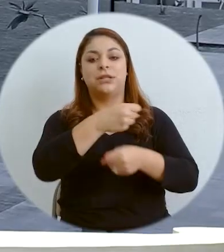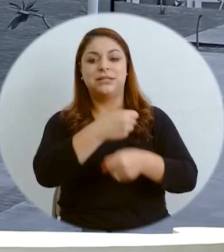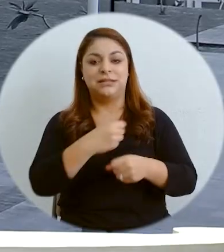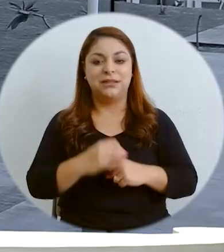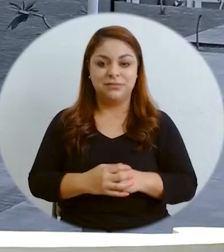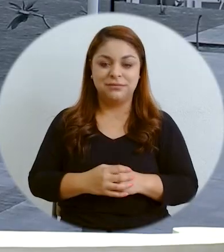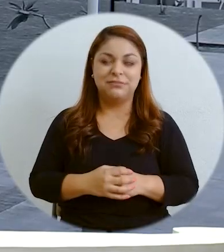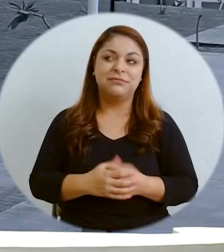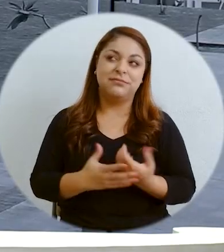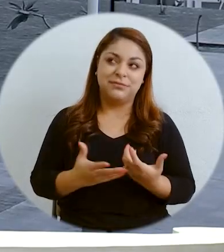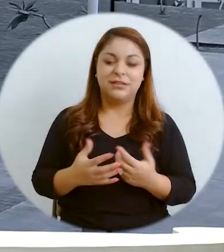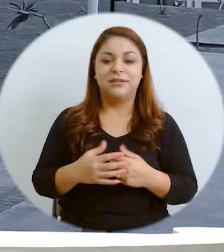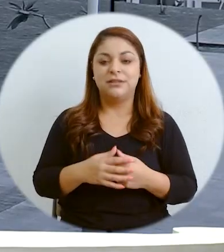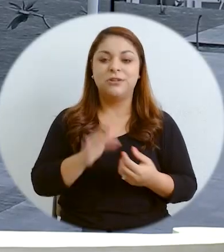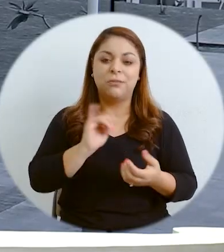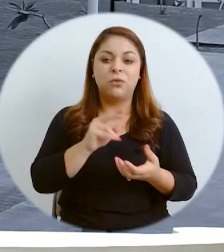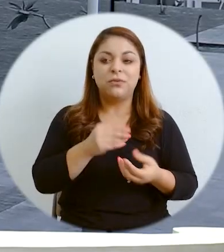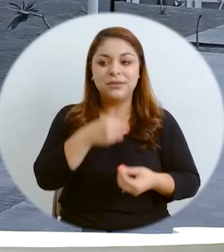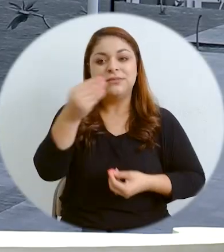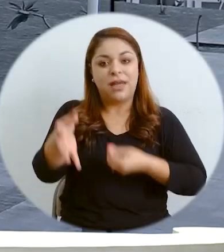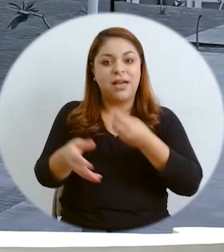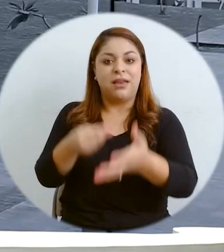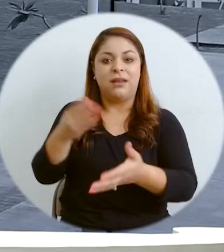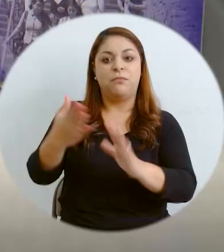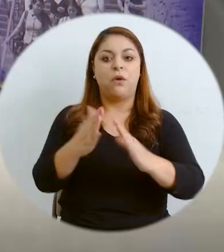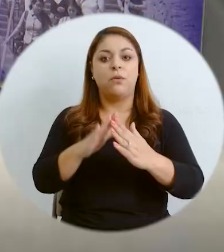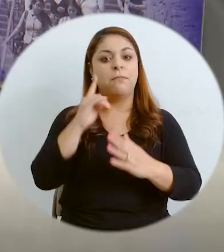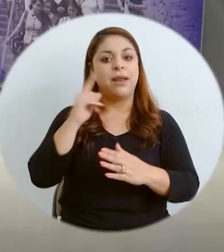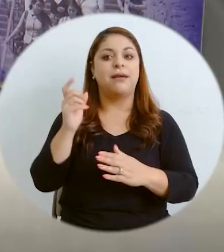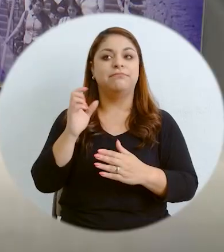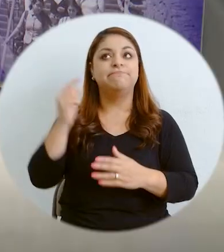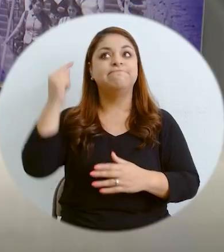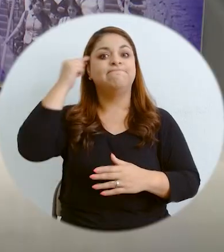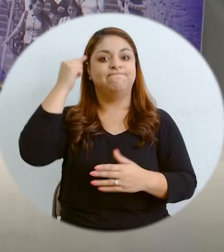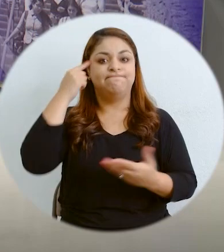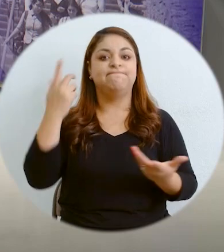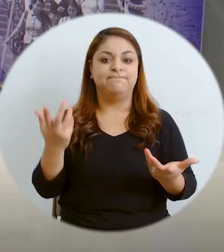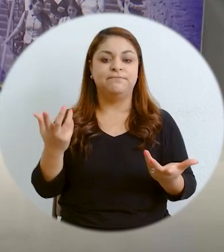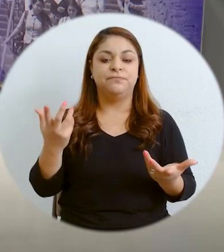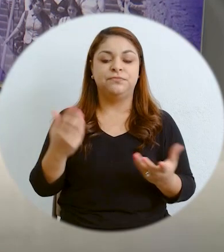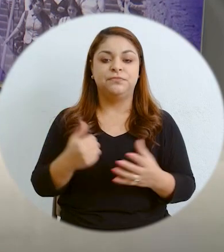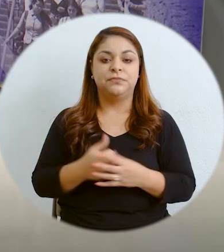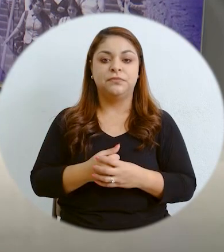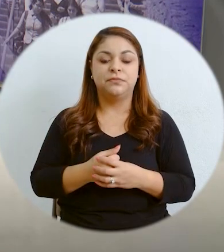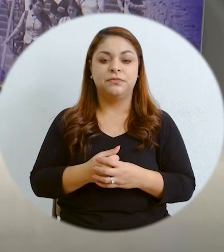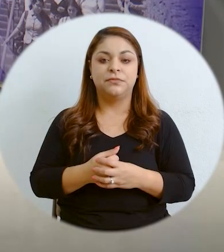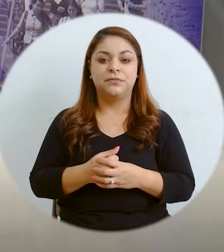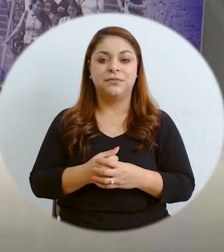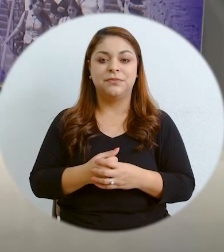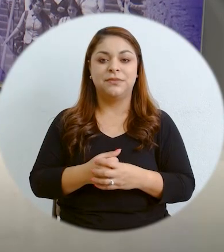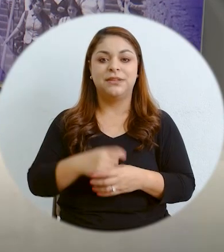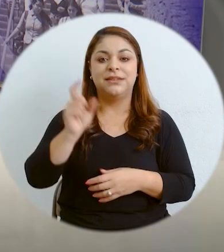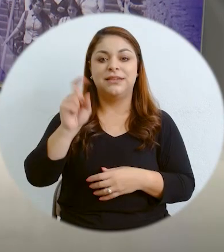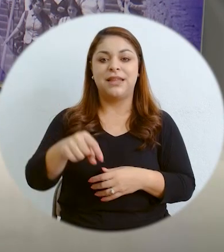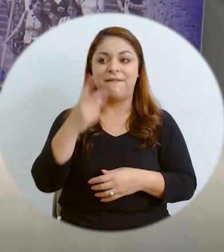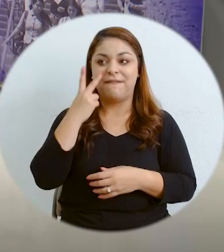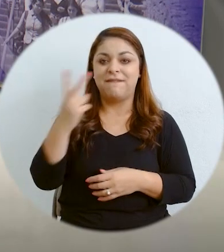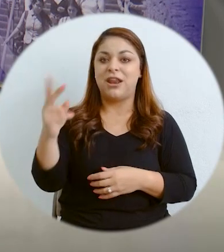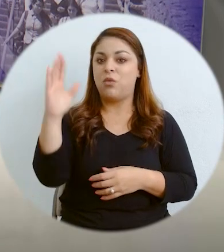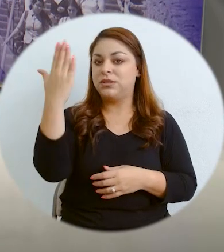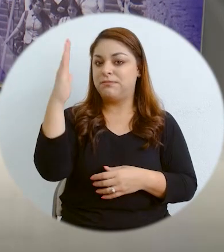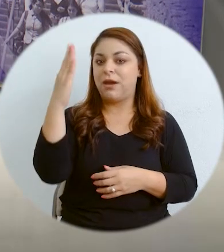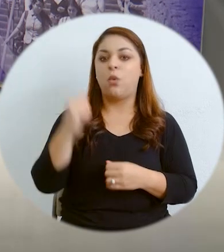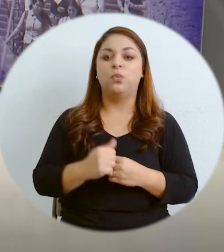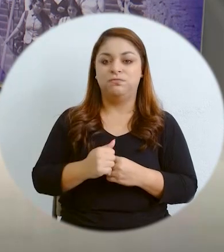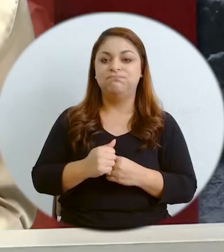tenemos muchos desafíos. ¿Por dónde empezar? ¿Por dónde empezamos? Por verse en un espejo, yo diría, ¿verdad? Ahí está la respuesta y